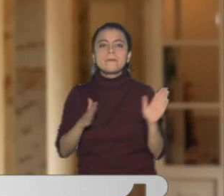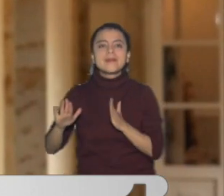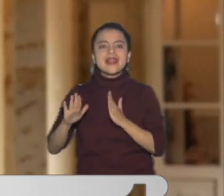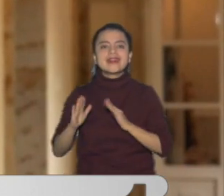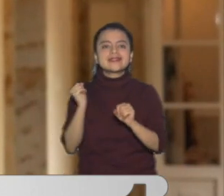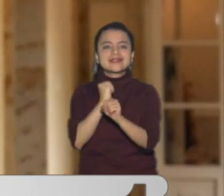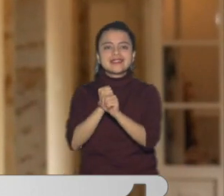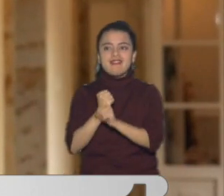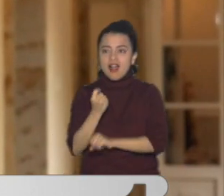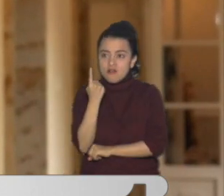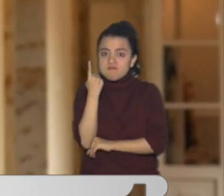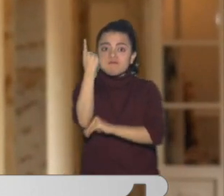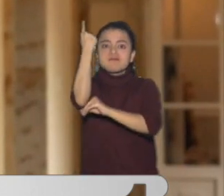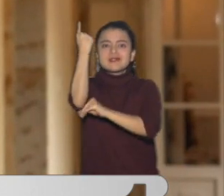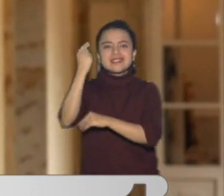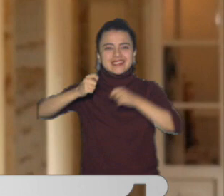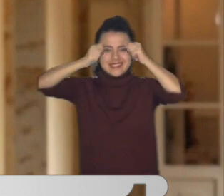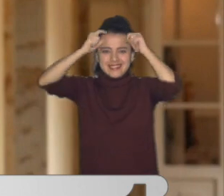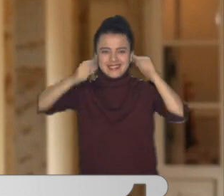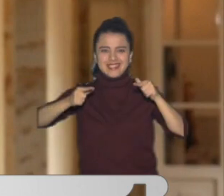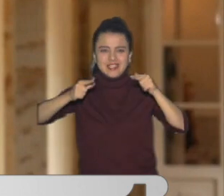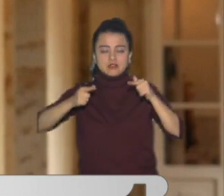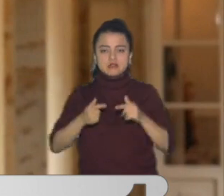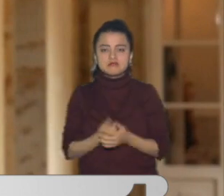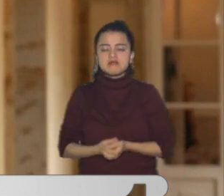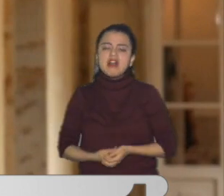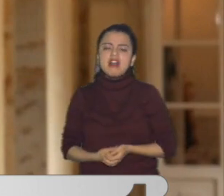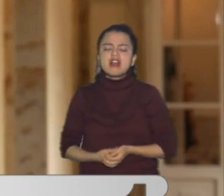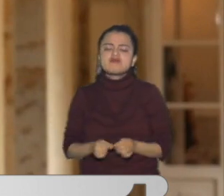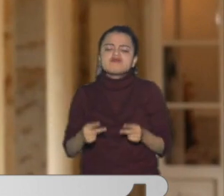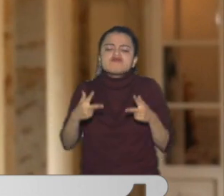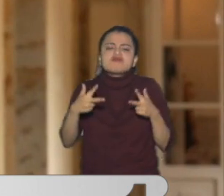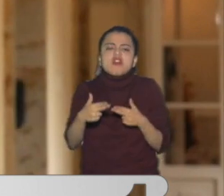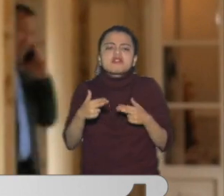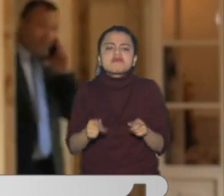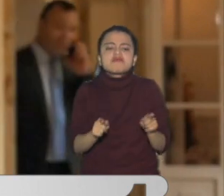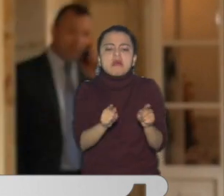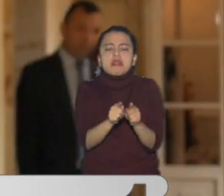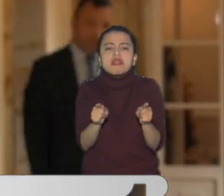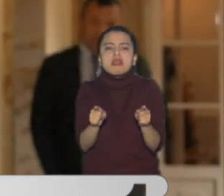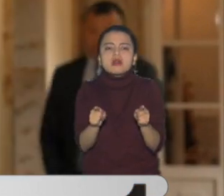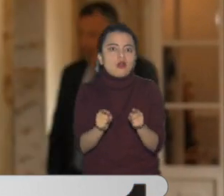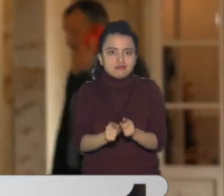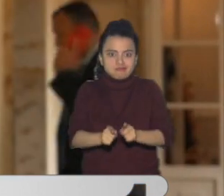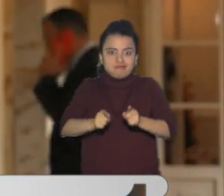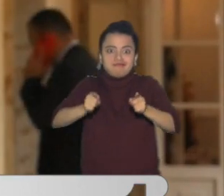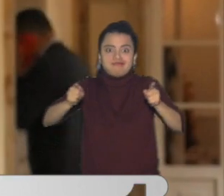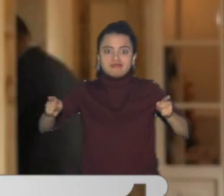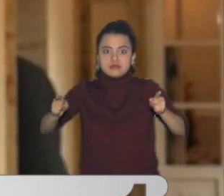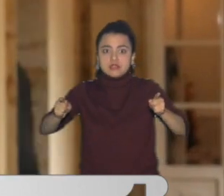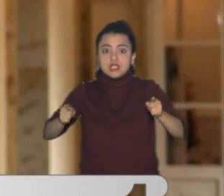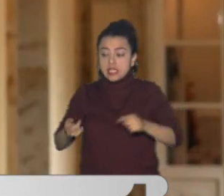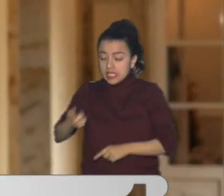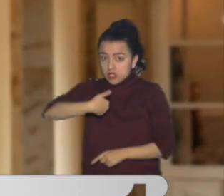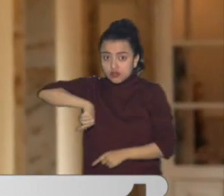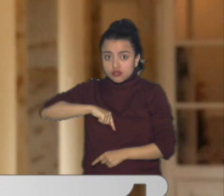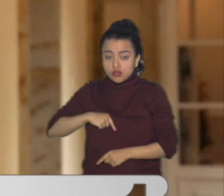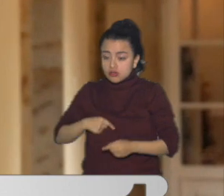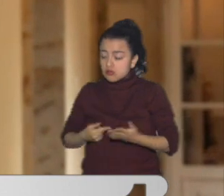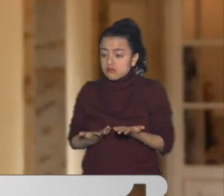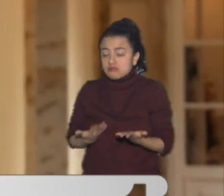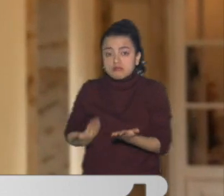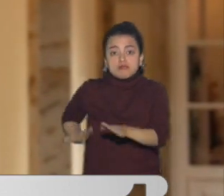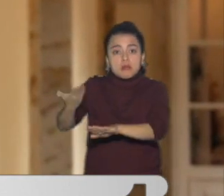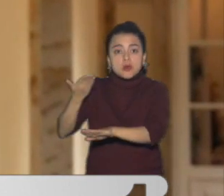hemos trabajado en una lógica de mediano y largo plazo, en una lógica en donde a 10 años esta población tiene que integrarse de